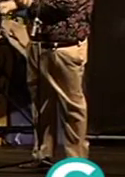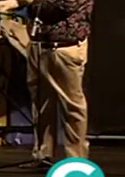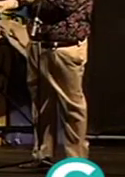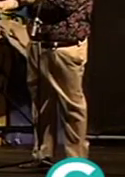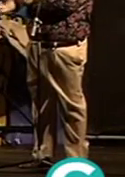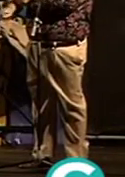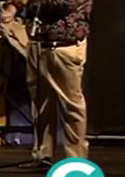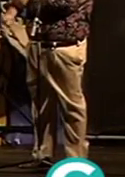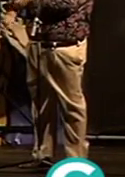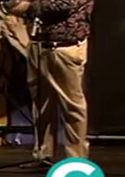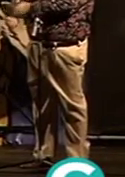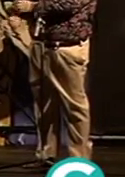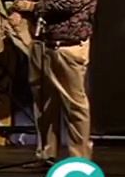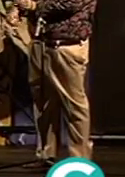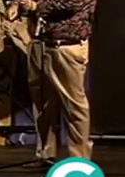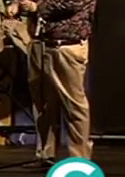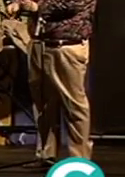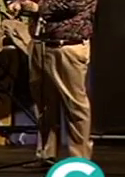Lo que diga mi mujer.